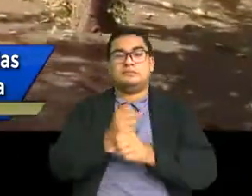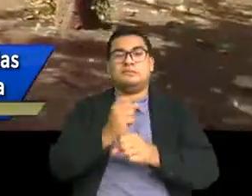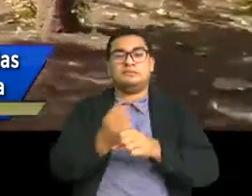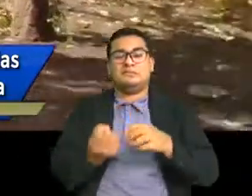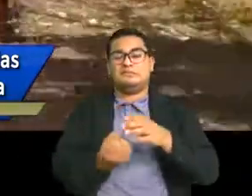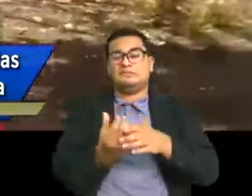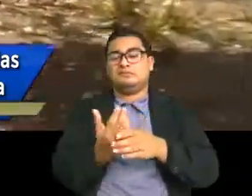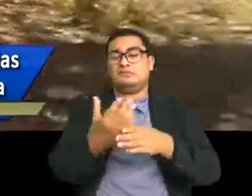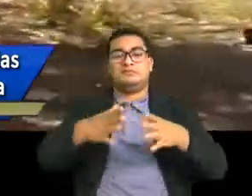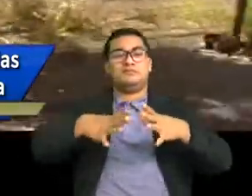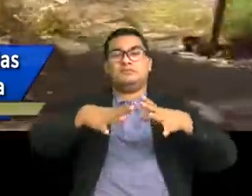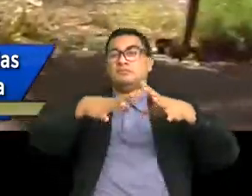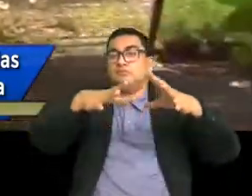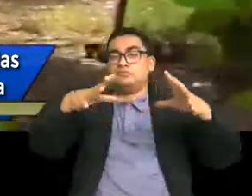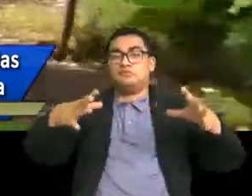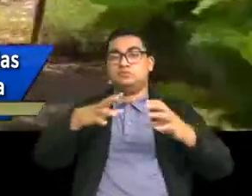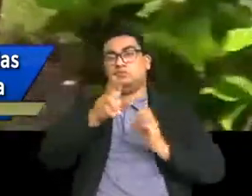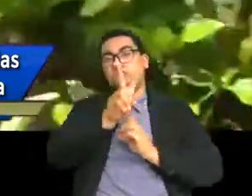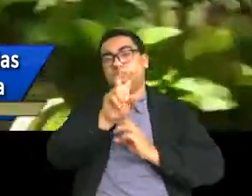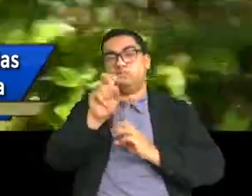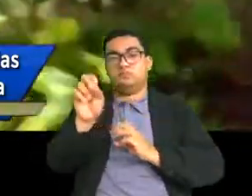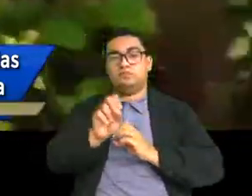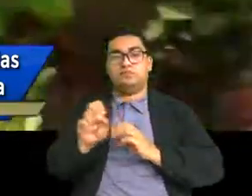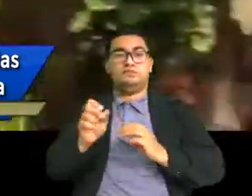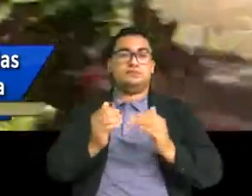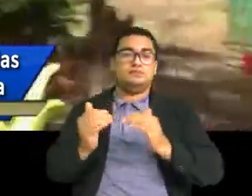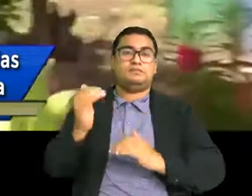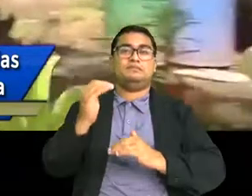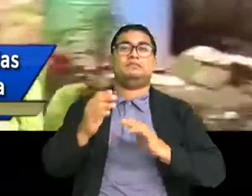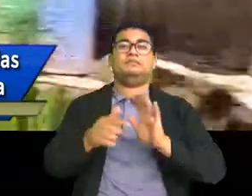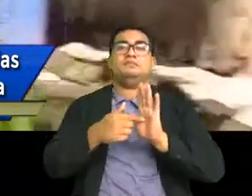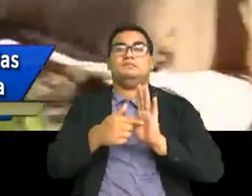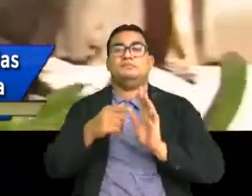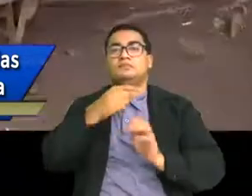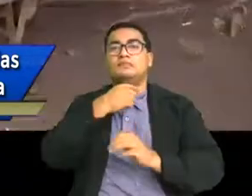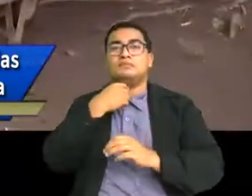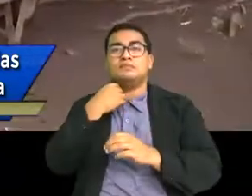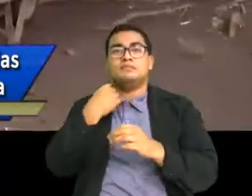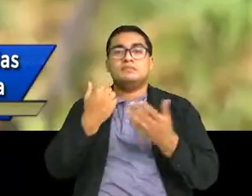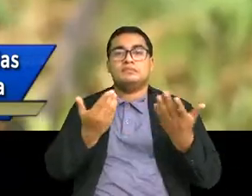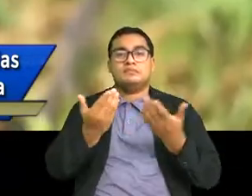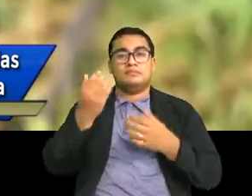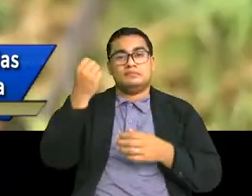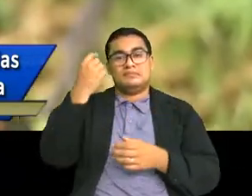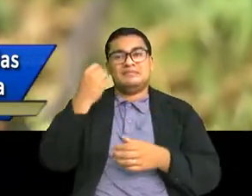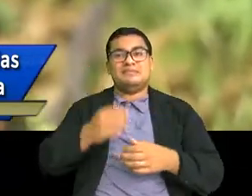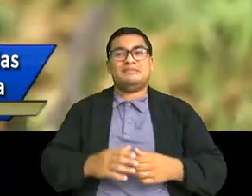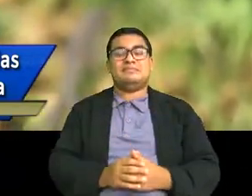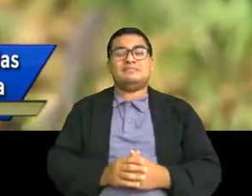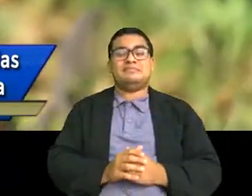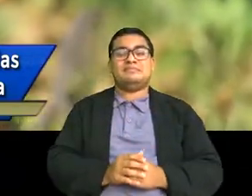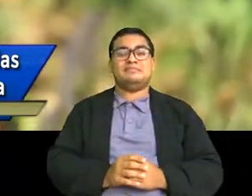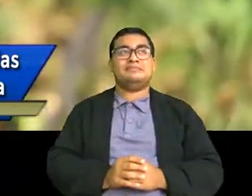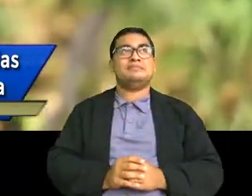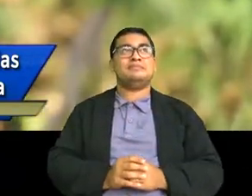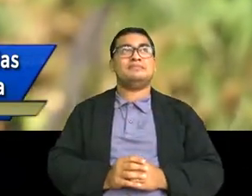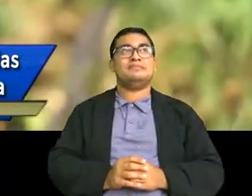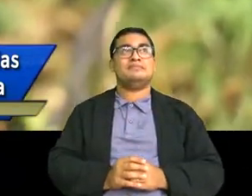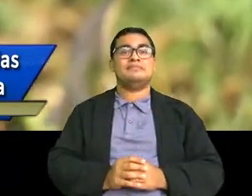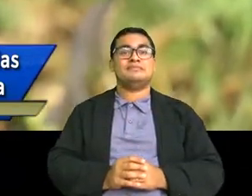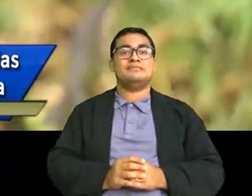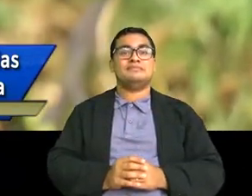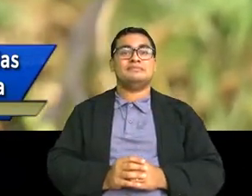exponencial casi el 200 por ciento como entendemos esta realidad esa realidad tiene que ver